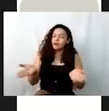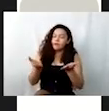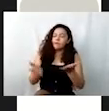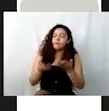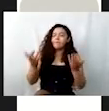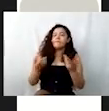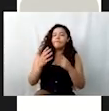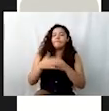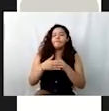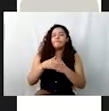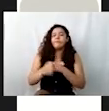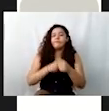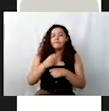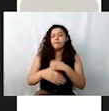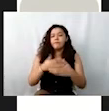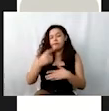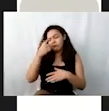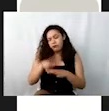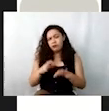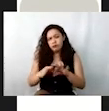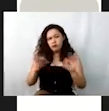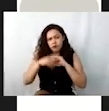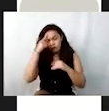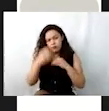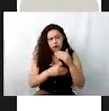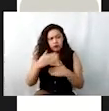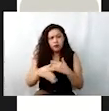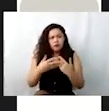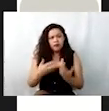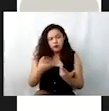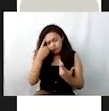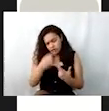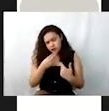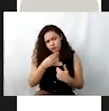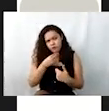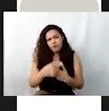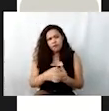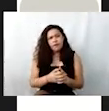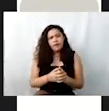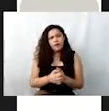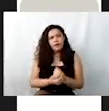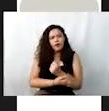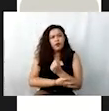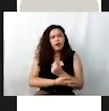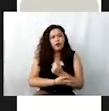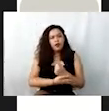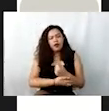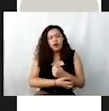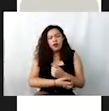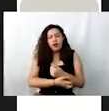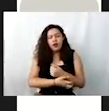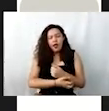importante para este proceso de implementación, que es el Informe Nacional Voluntario. El proceso de